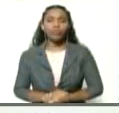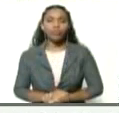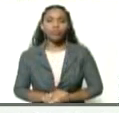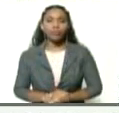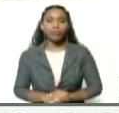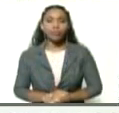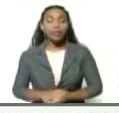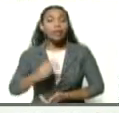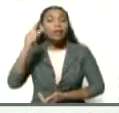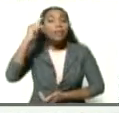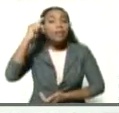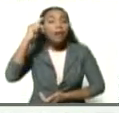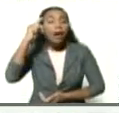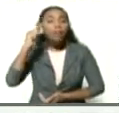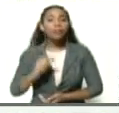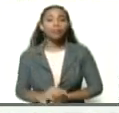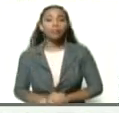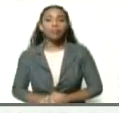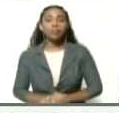Día